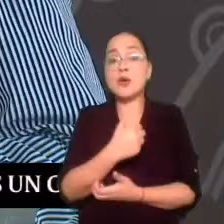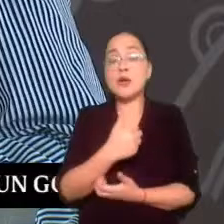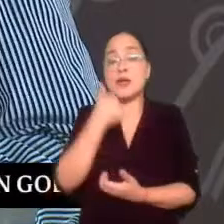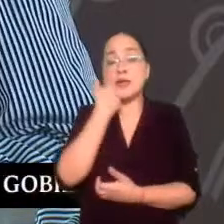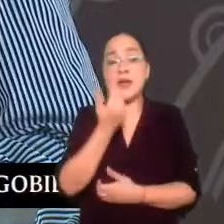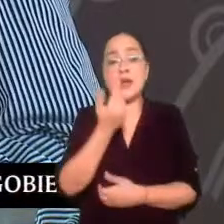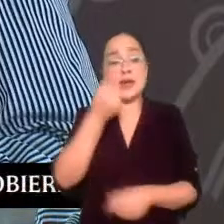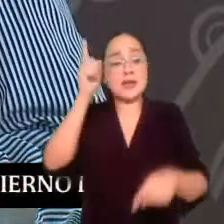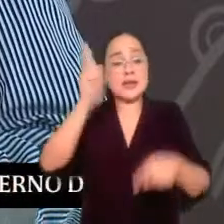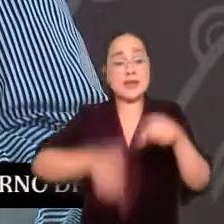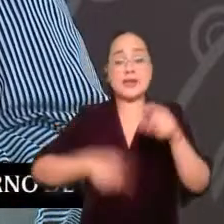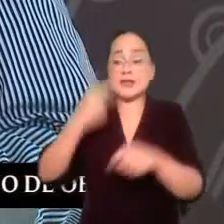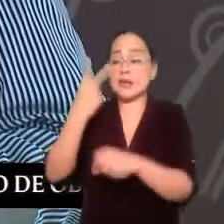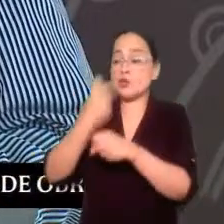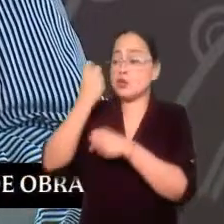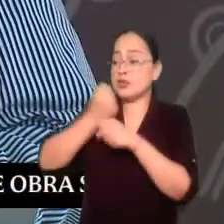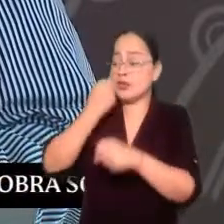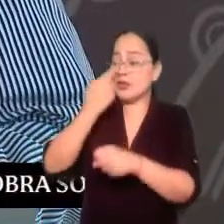Básica.